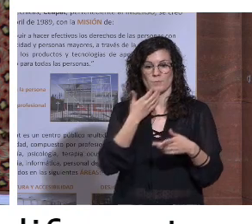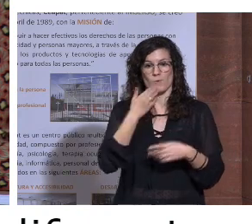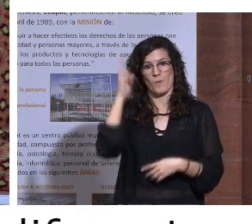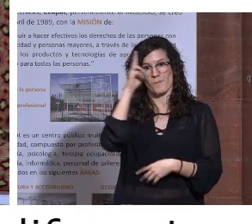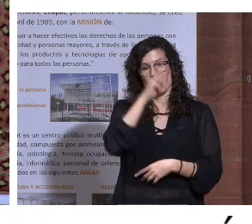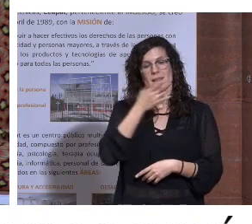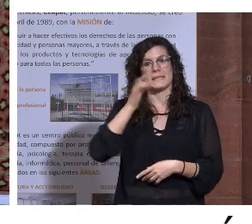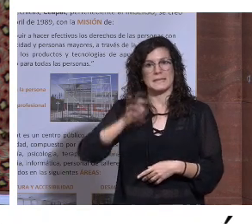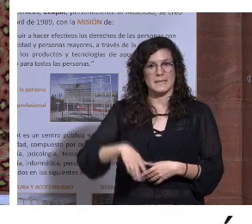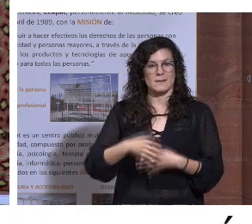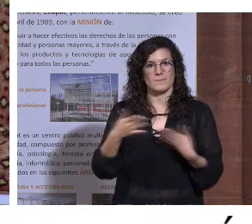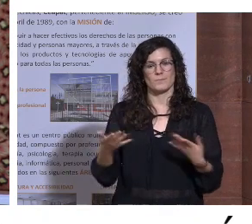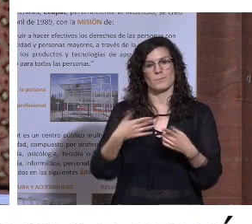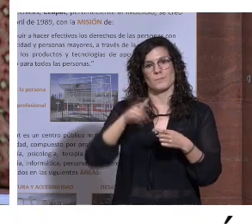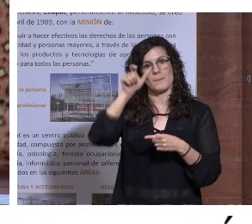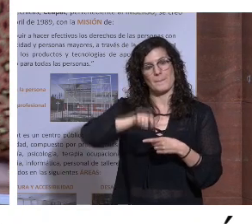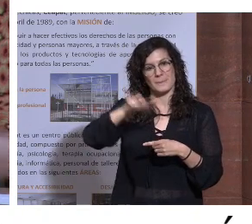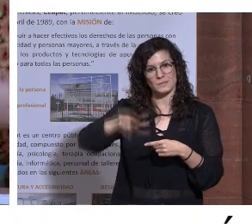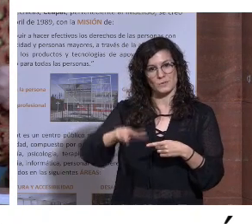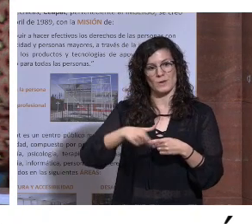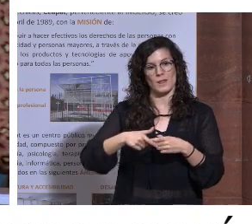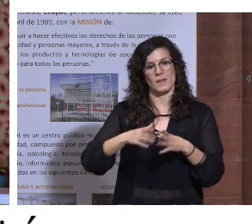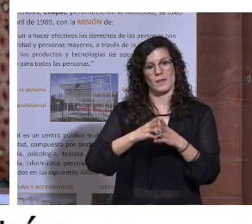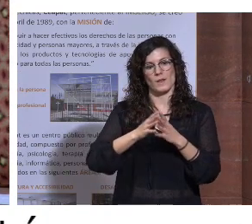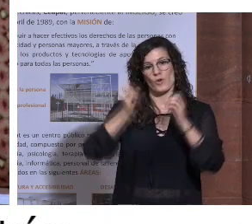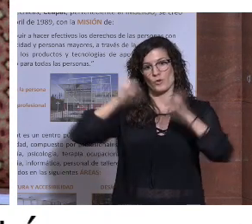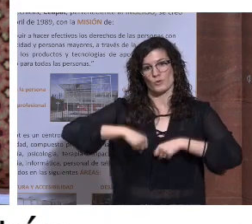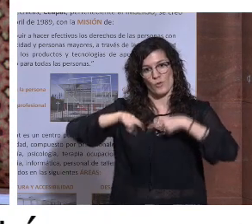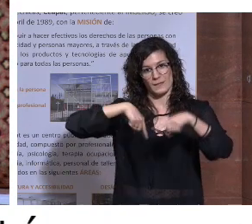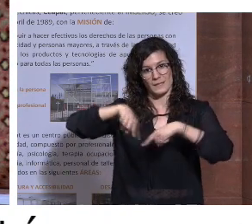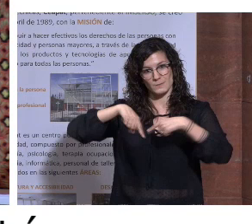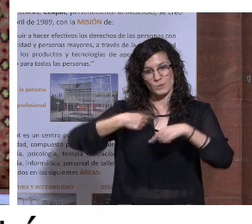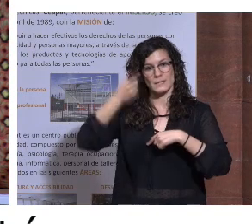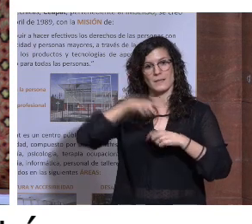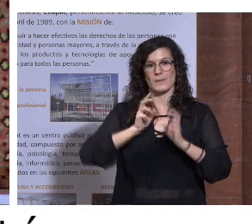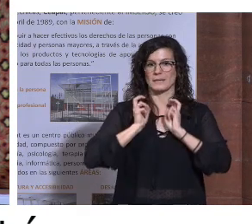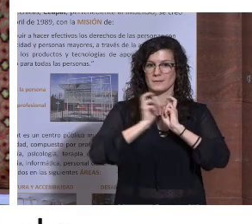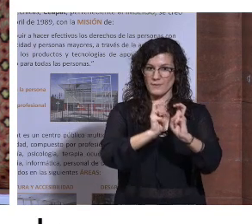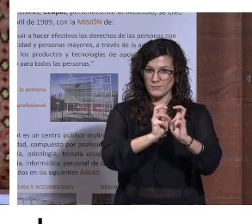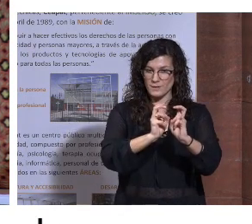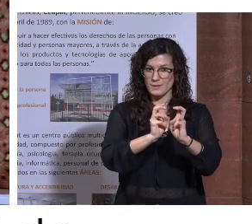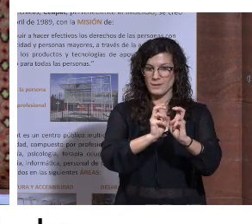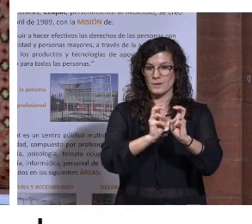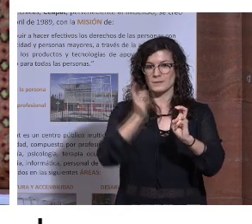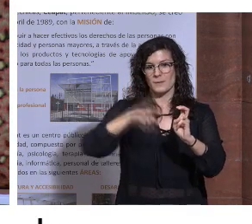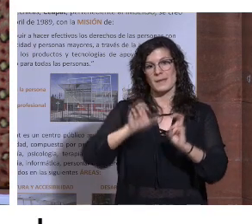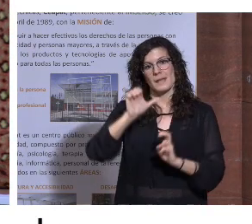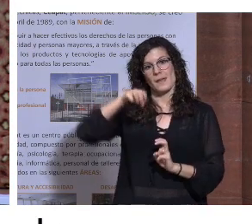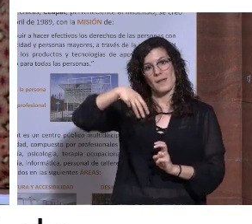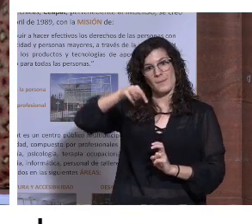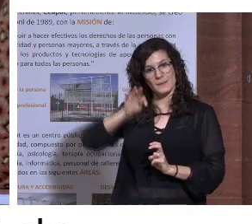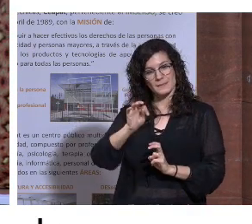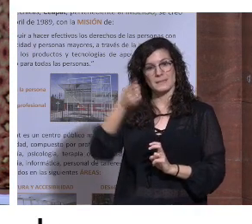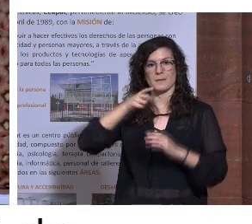este caso están personas del Consorcio Regional de Transporte, de Renfe, de la AMT y de